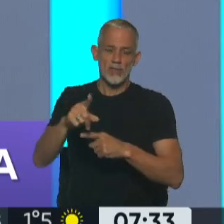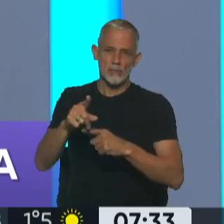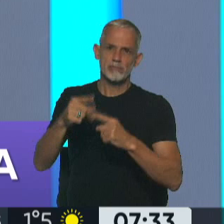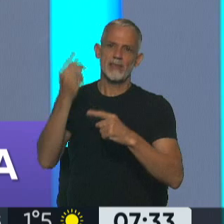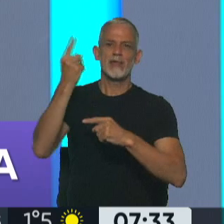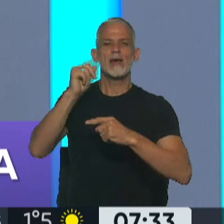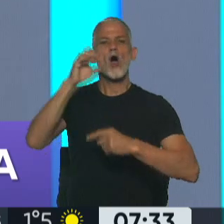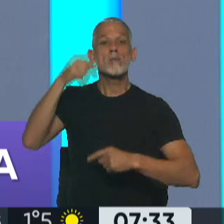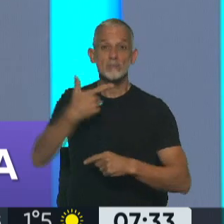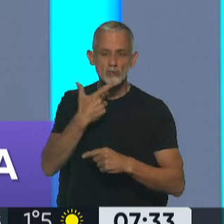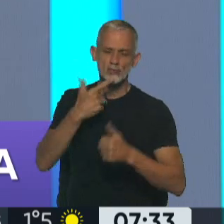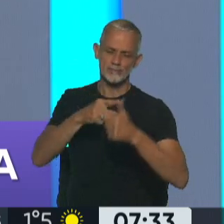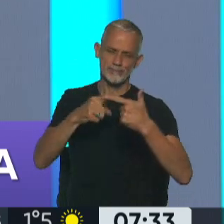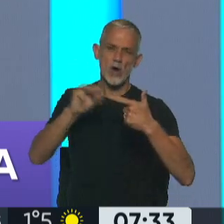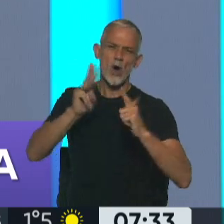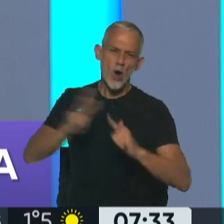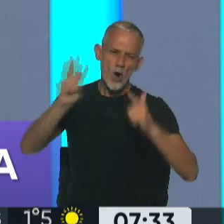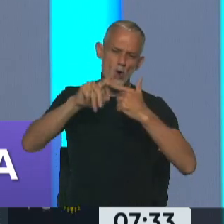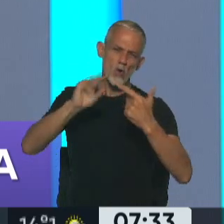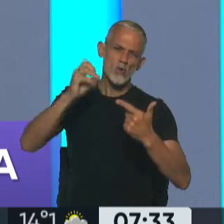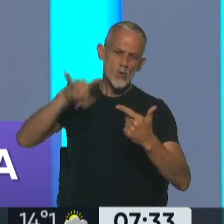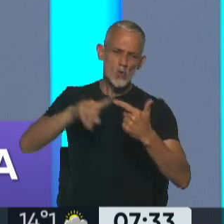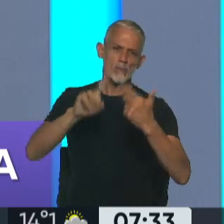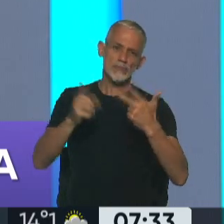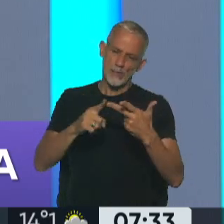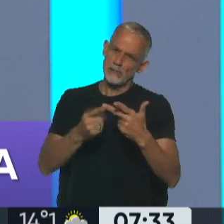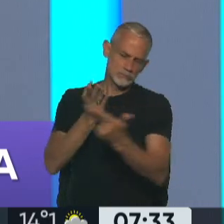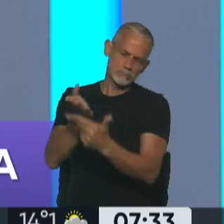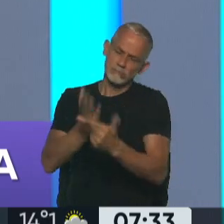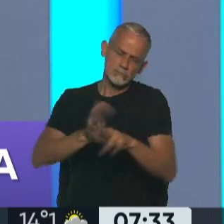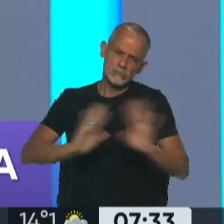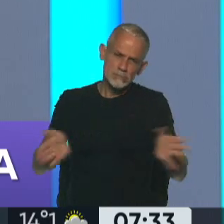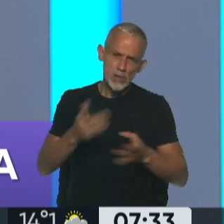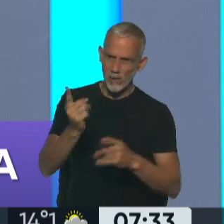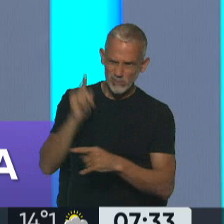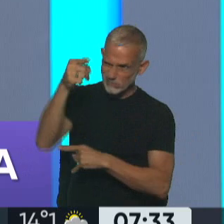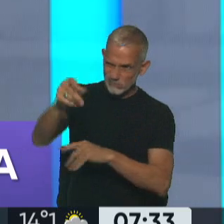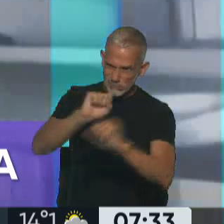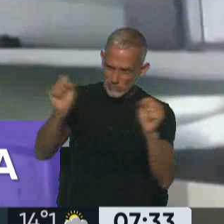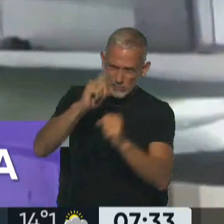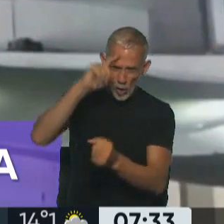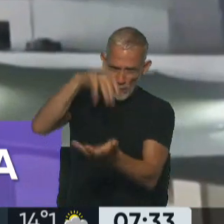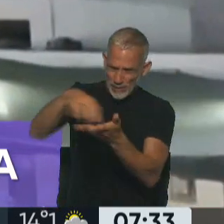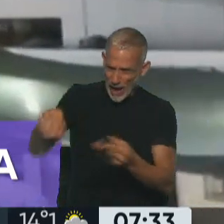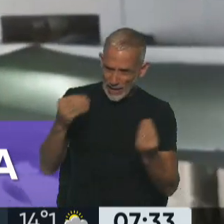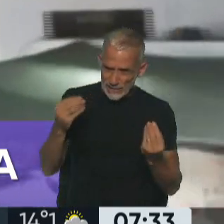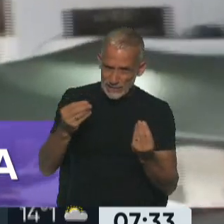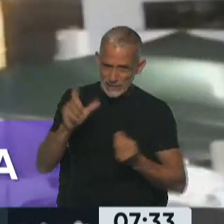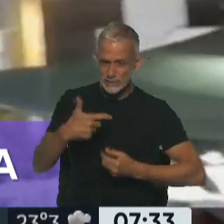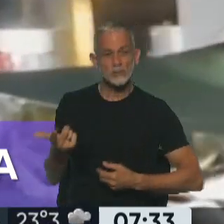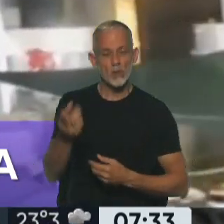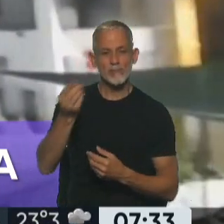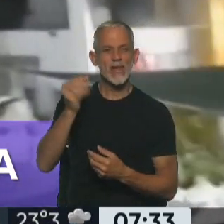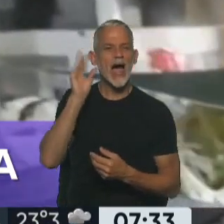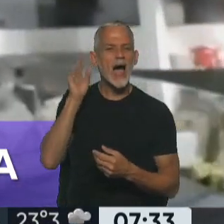de la Salud, la ONU, bueno, distintas entidades reclamaron que Israel estaba bombardeando hospitales. Tenemos un